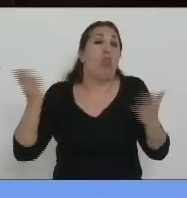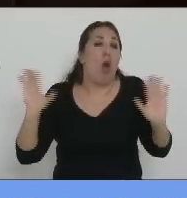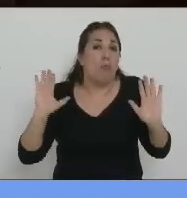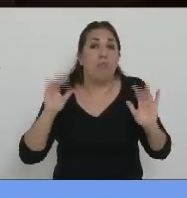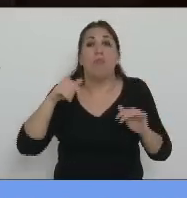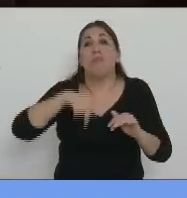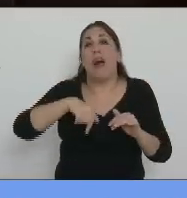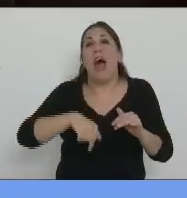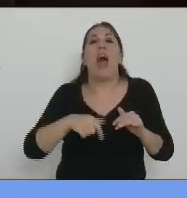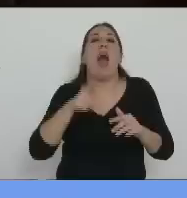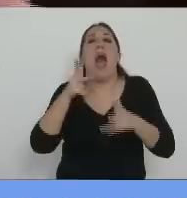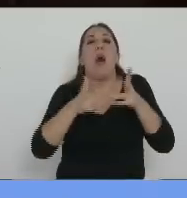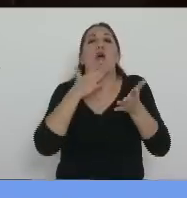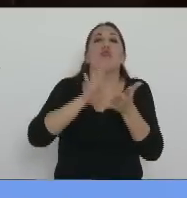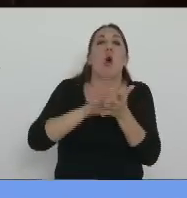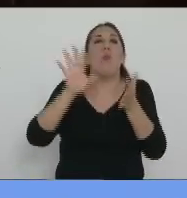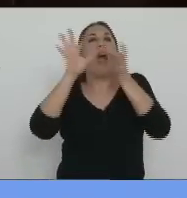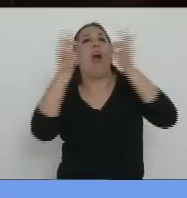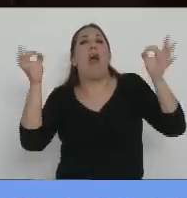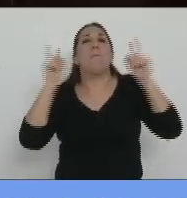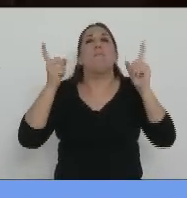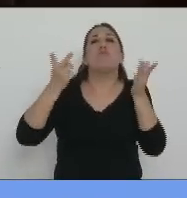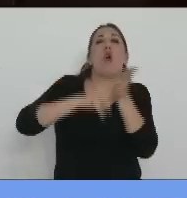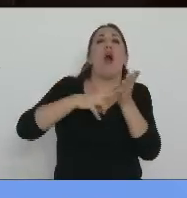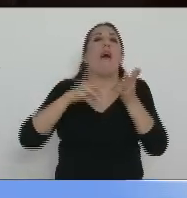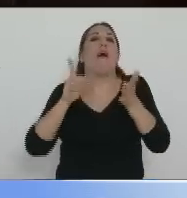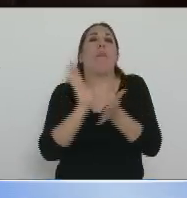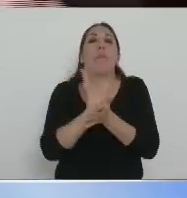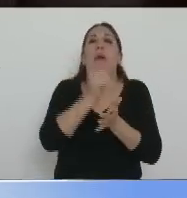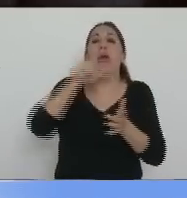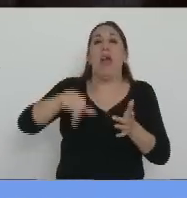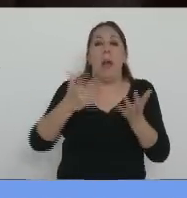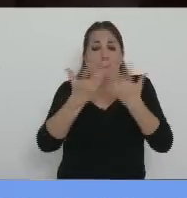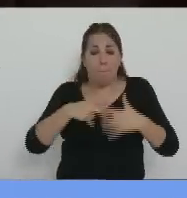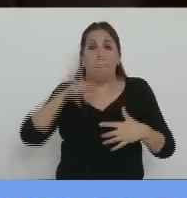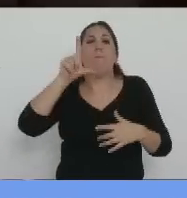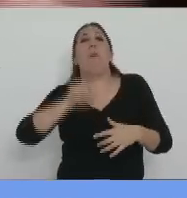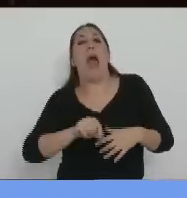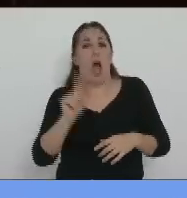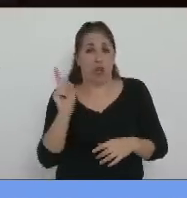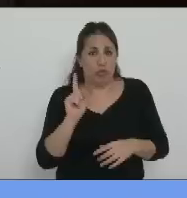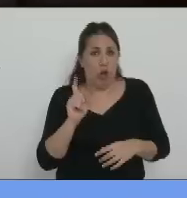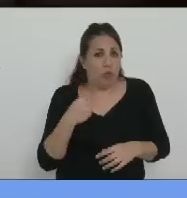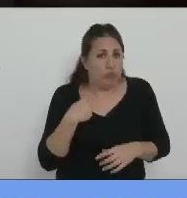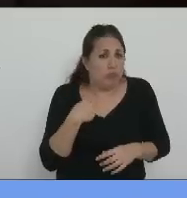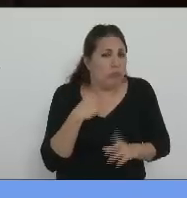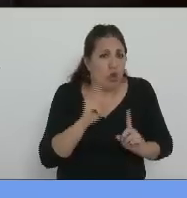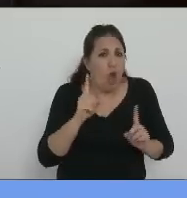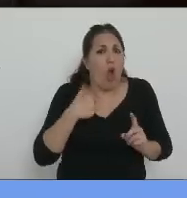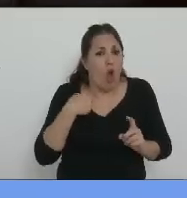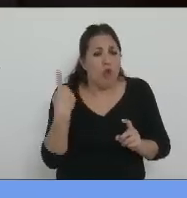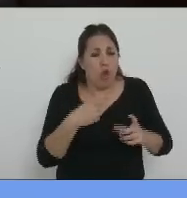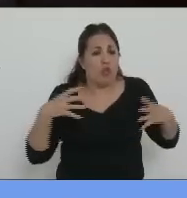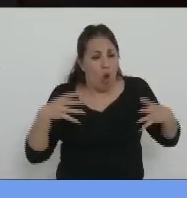aquí se habla de logan tratando de desprestigiar este proyecto yo digo que sí que tenemos porque tenemos objetivos porque